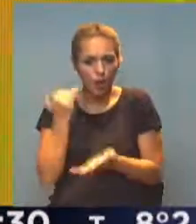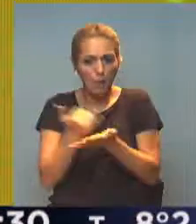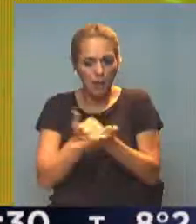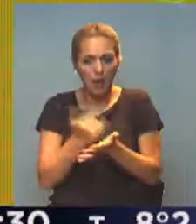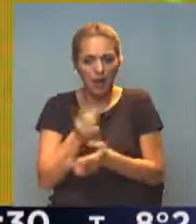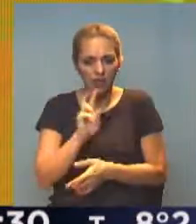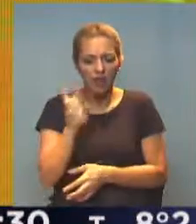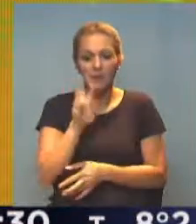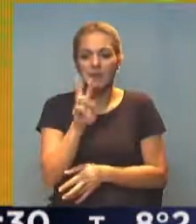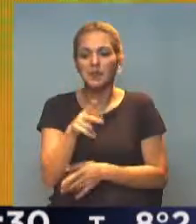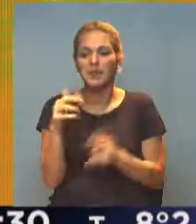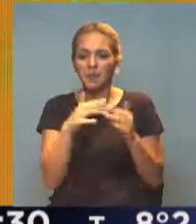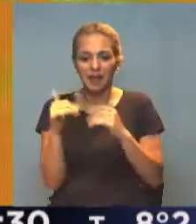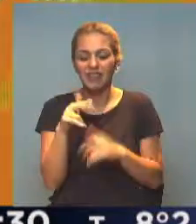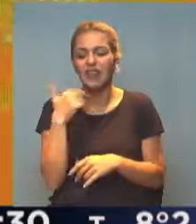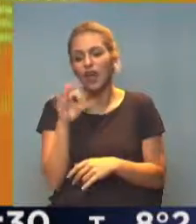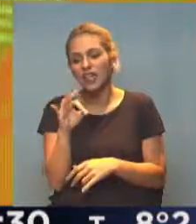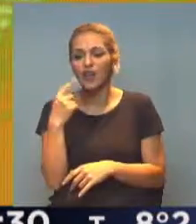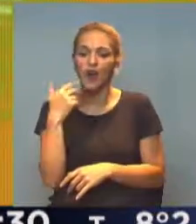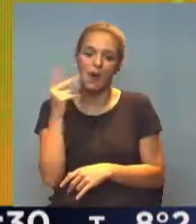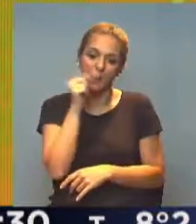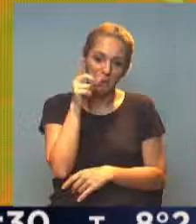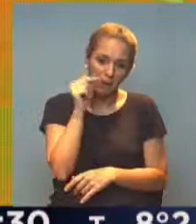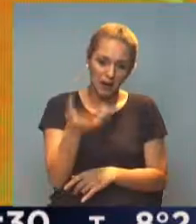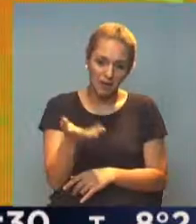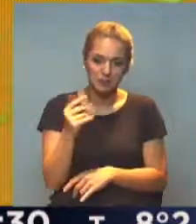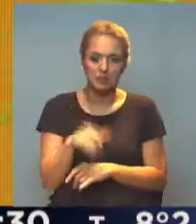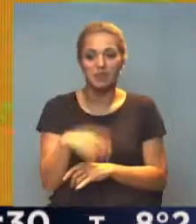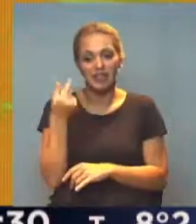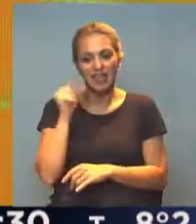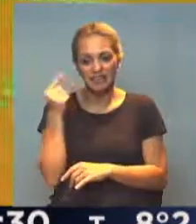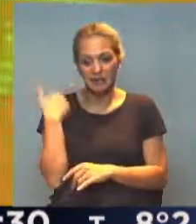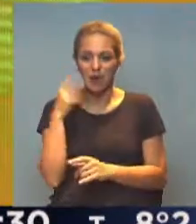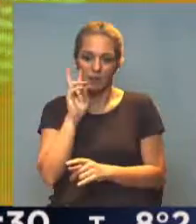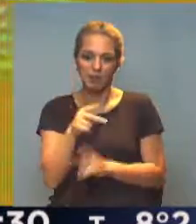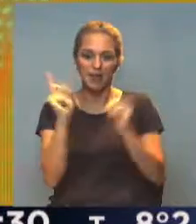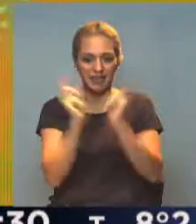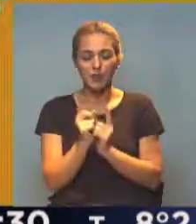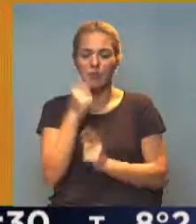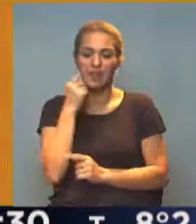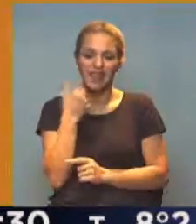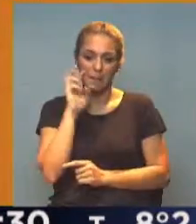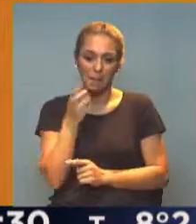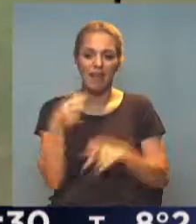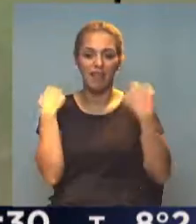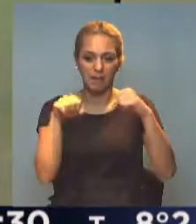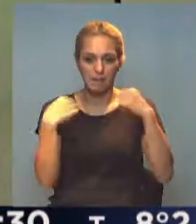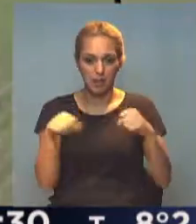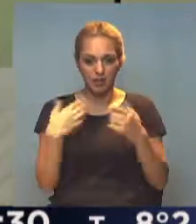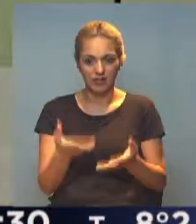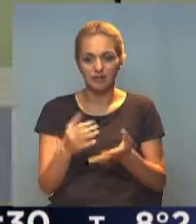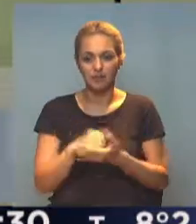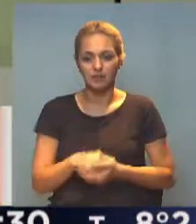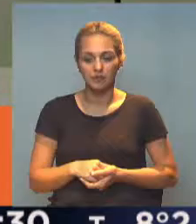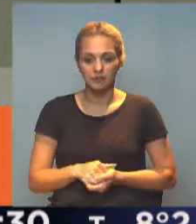Gabriel estuvieron participando hace poco tiempo y por eso en ellos resumimos este Día del Padre en el deporte. Como